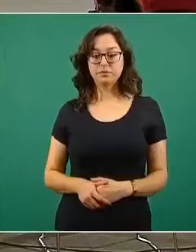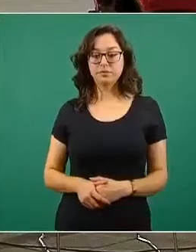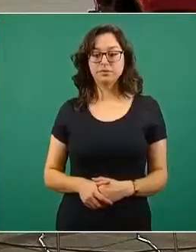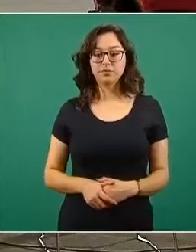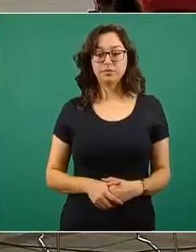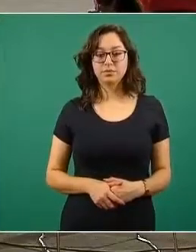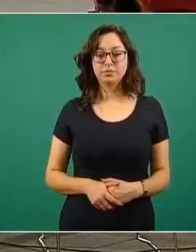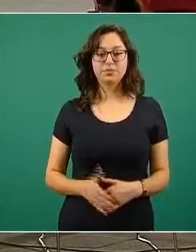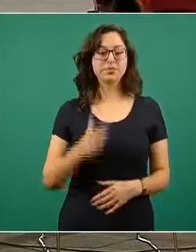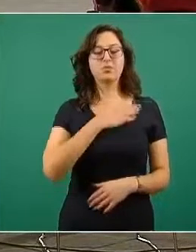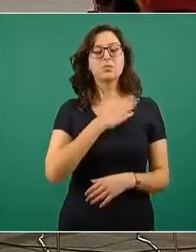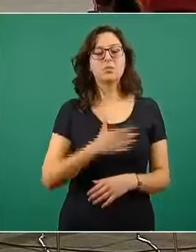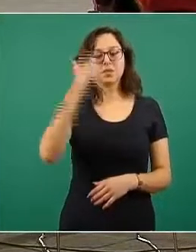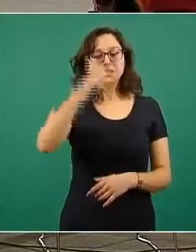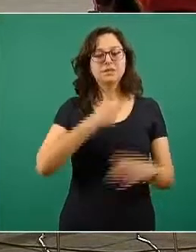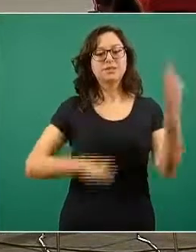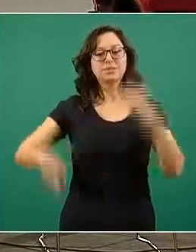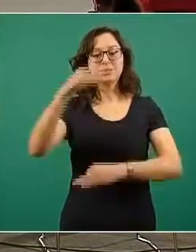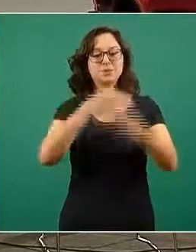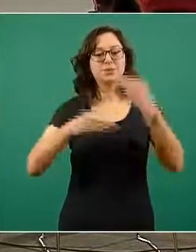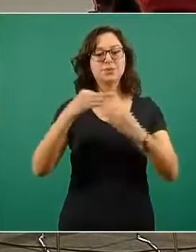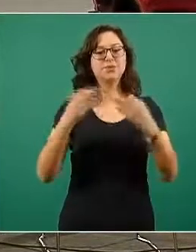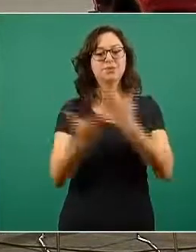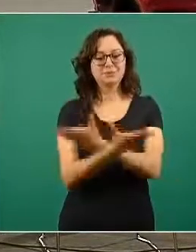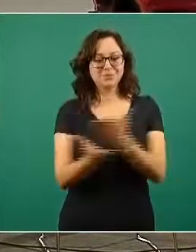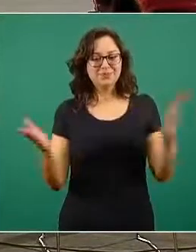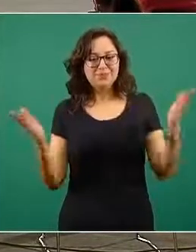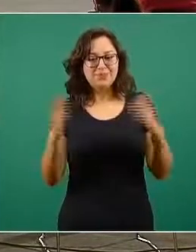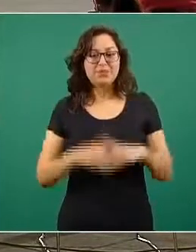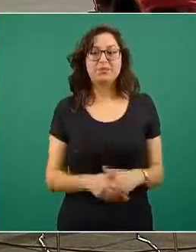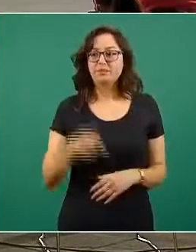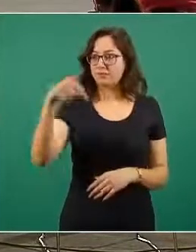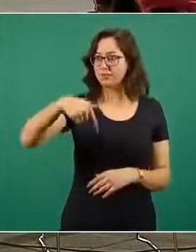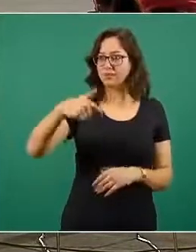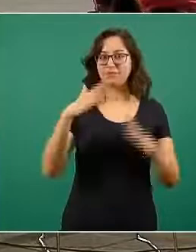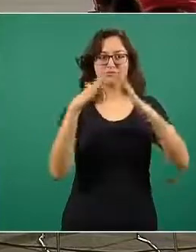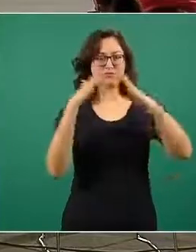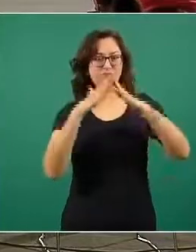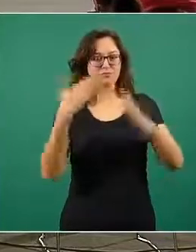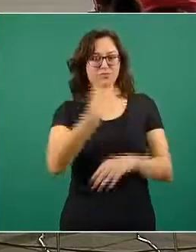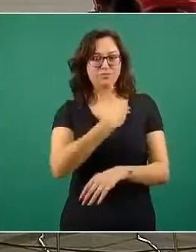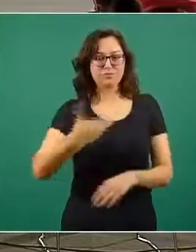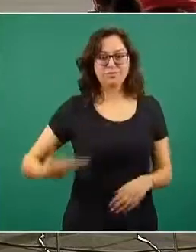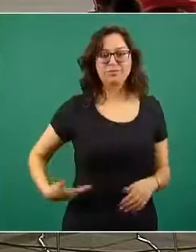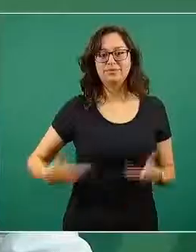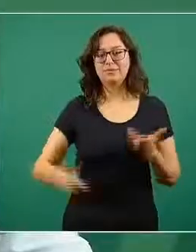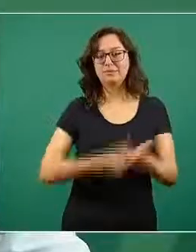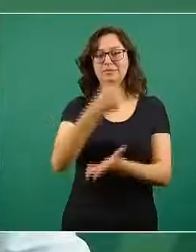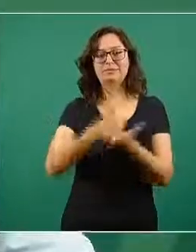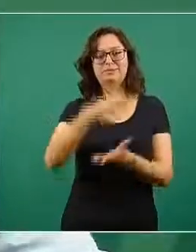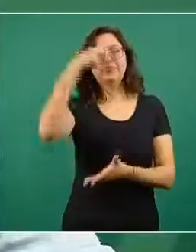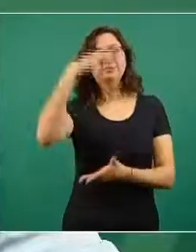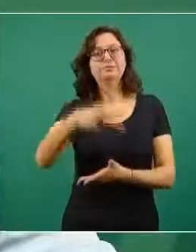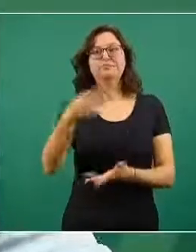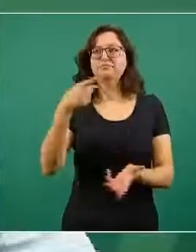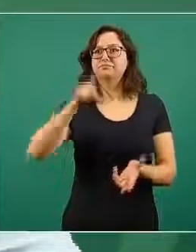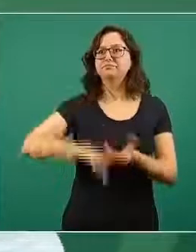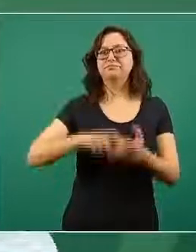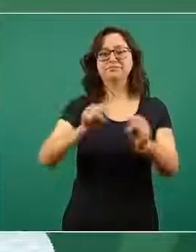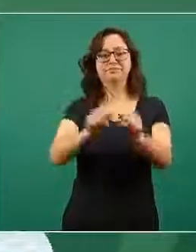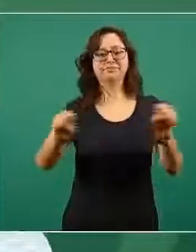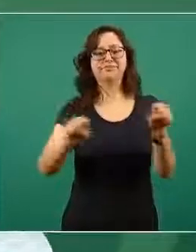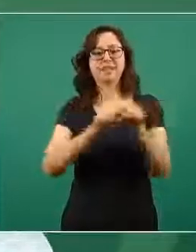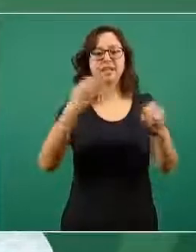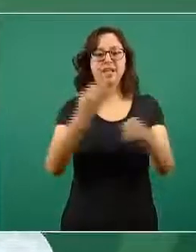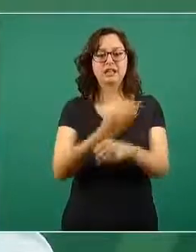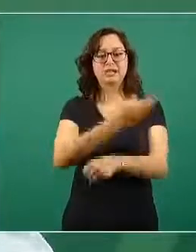Muy buenas noches, tengan todas y todos aquí en Palacio Nacional, en el Salón Tesorería del